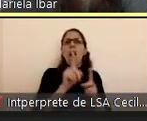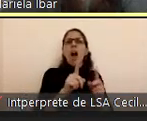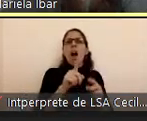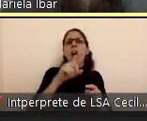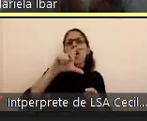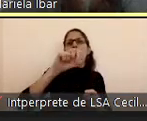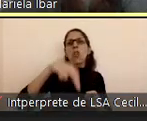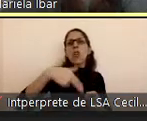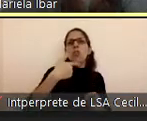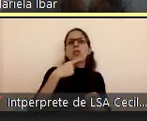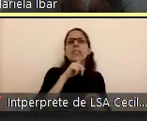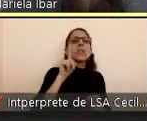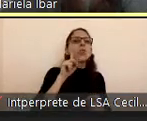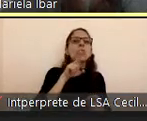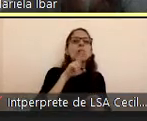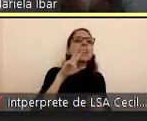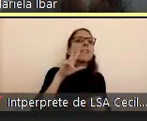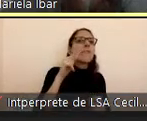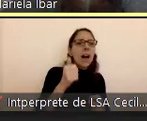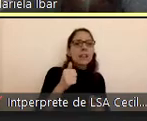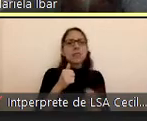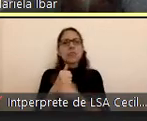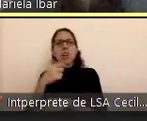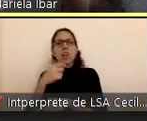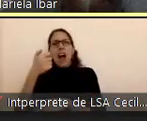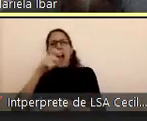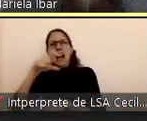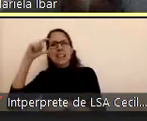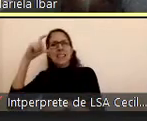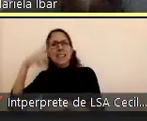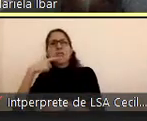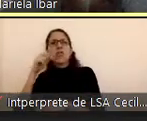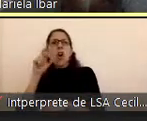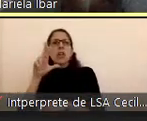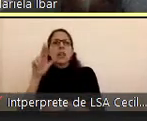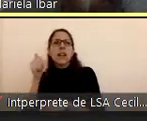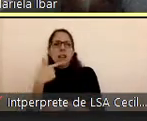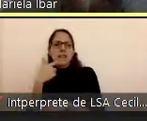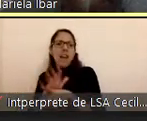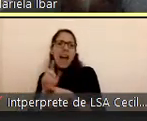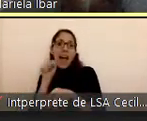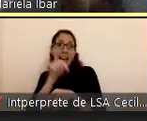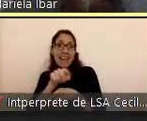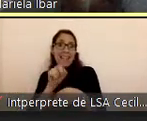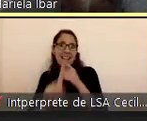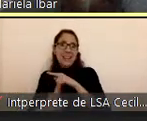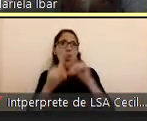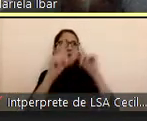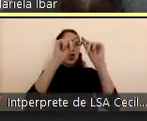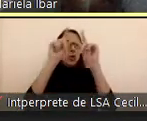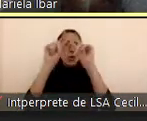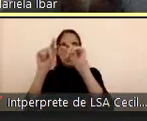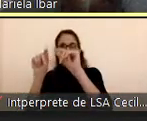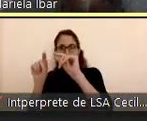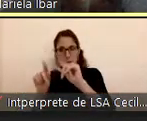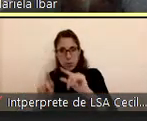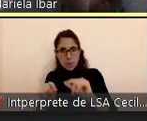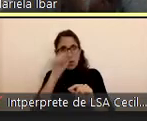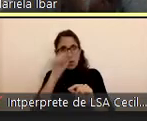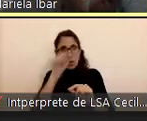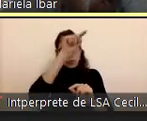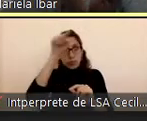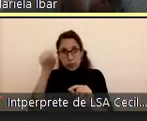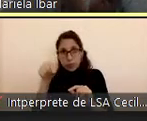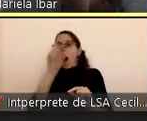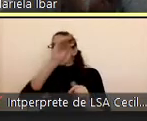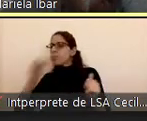accesorias. ¿Sí? Lo ponen con números eso, directamente. Le ponen el numerito de las que serían constitutivas y de